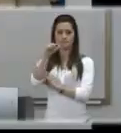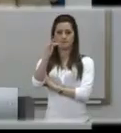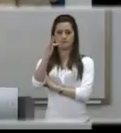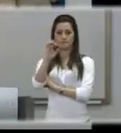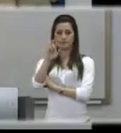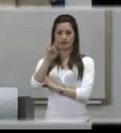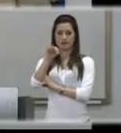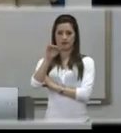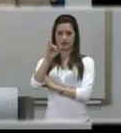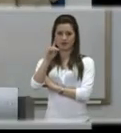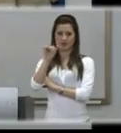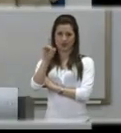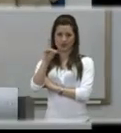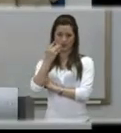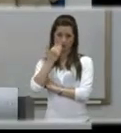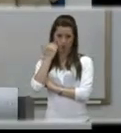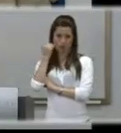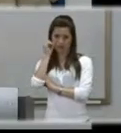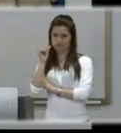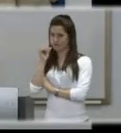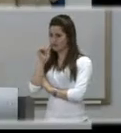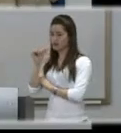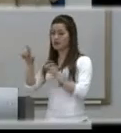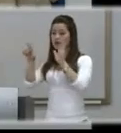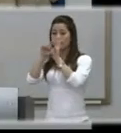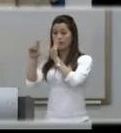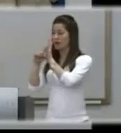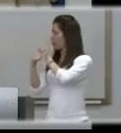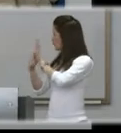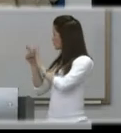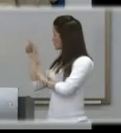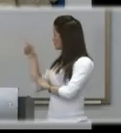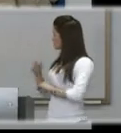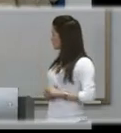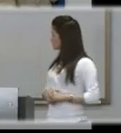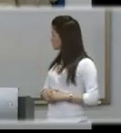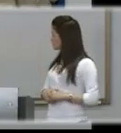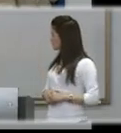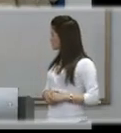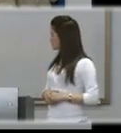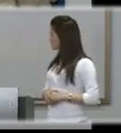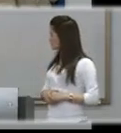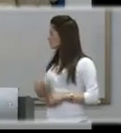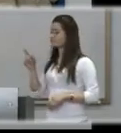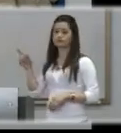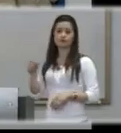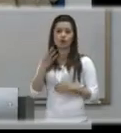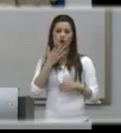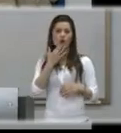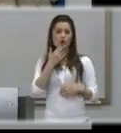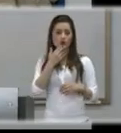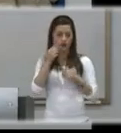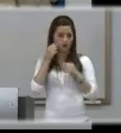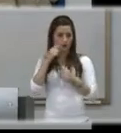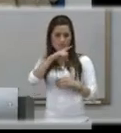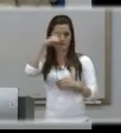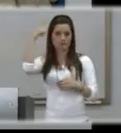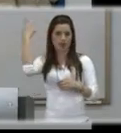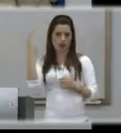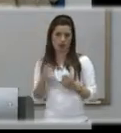todas imágenes como esa imagen rosa, ¿sí? Primero todo el mundo blanco y segundo todo el mundo en su